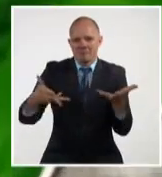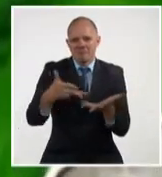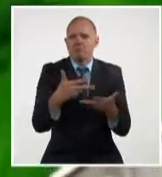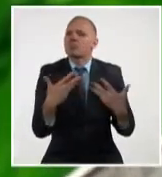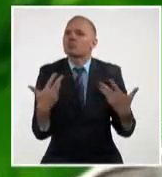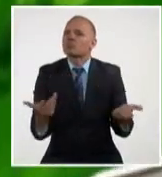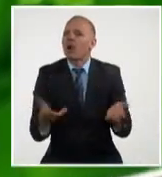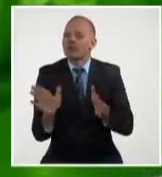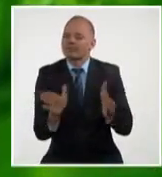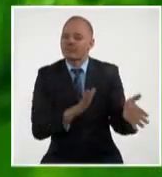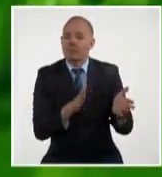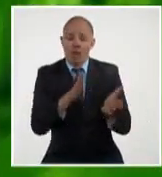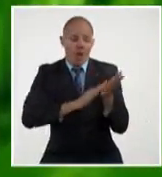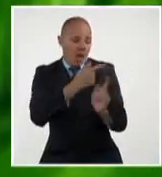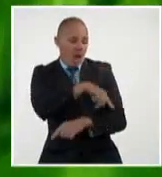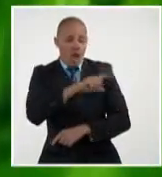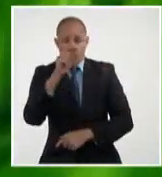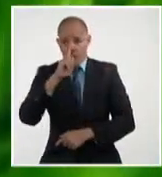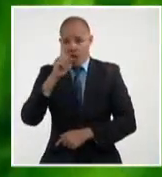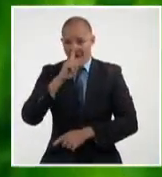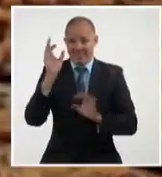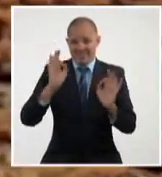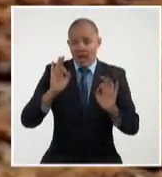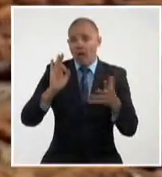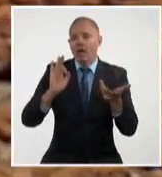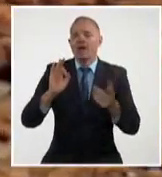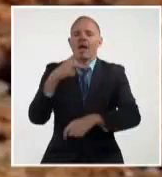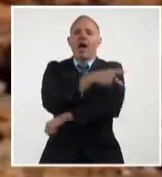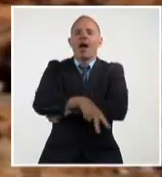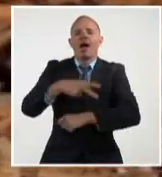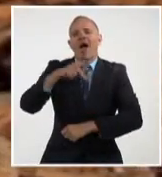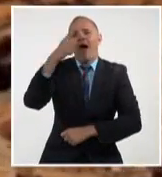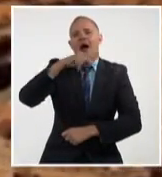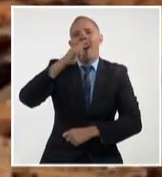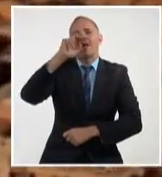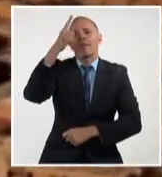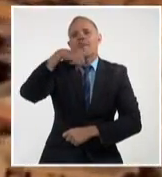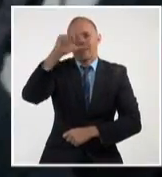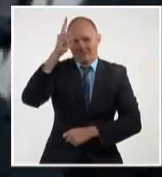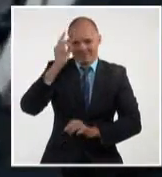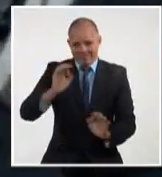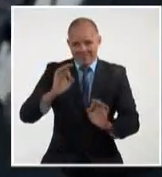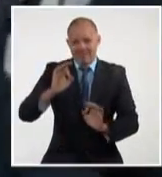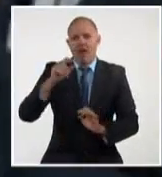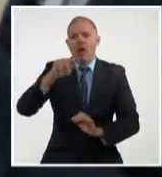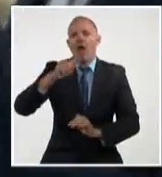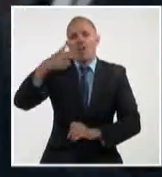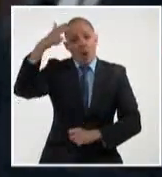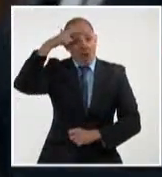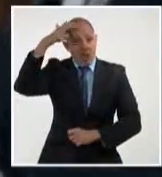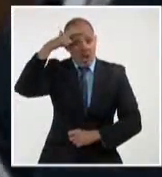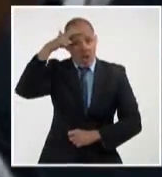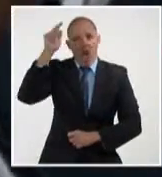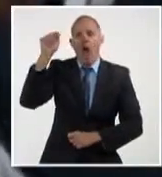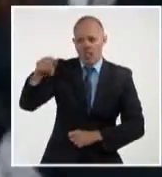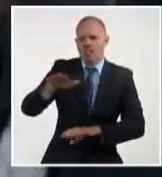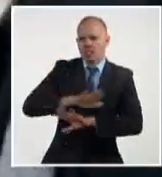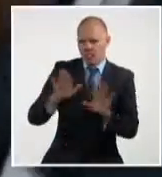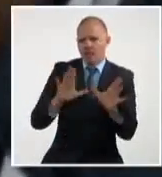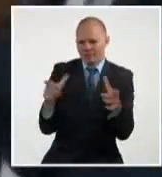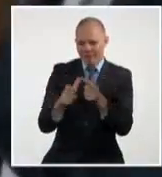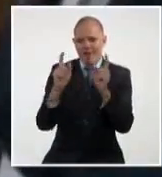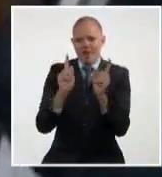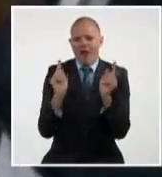este noviembre en Riad un encuentro al más alto nivel entre los dirigentes de Arabia Saudí y